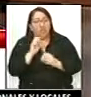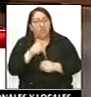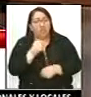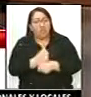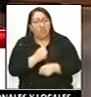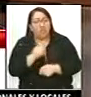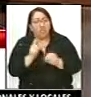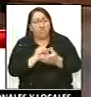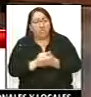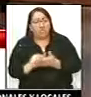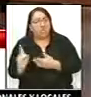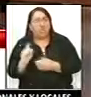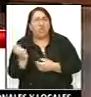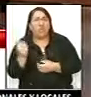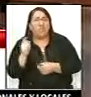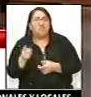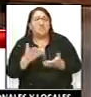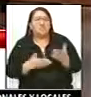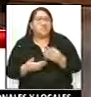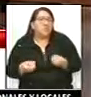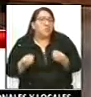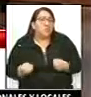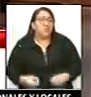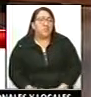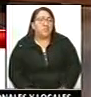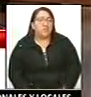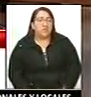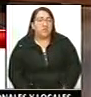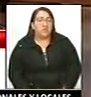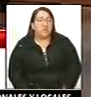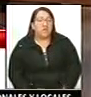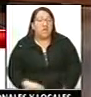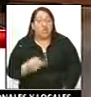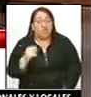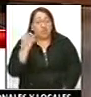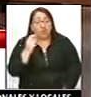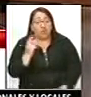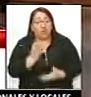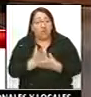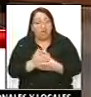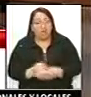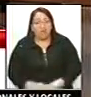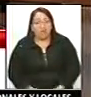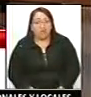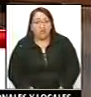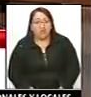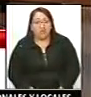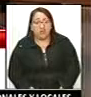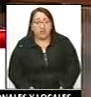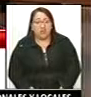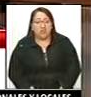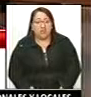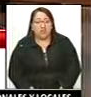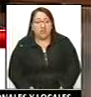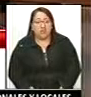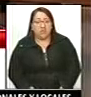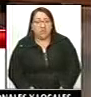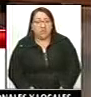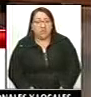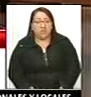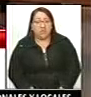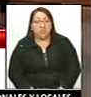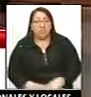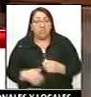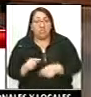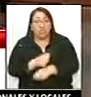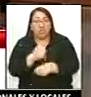un par de meses y no cobrar por ese servicio. Así de crudo es la realidad de los colegios privados. Están acá todas las autoridades y podrán